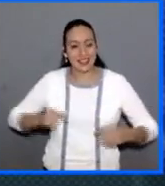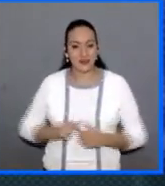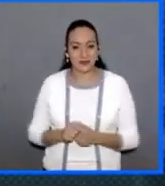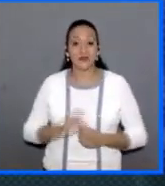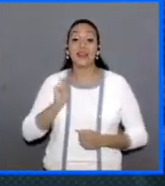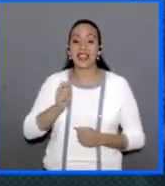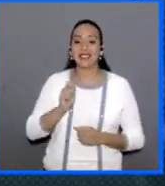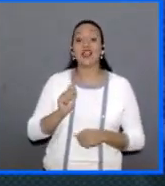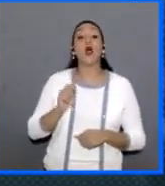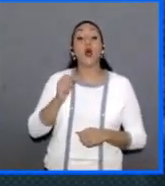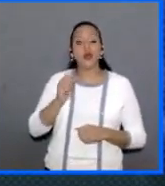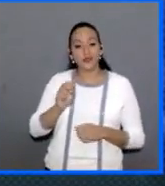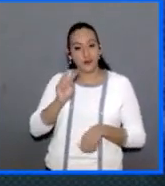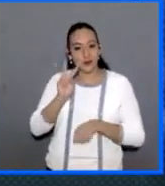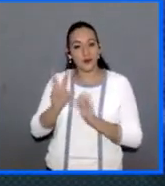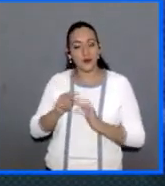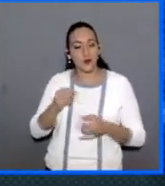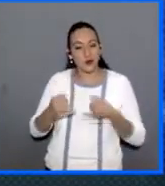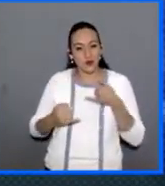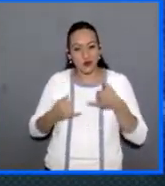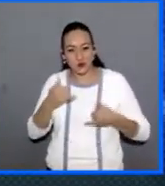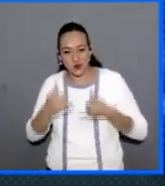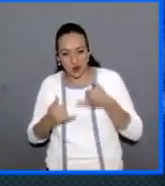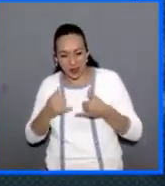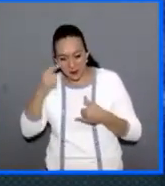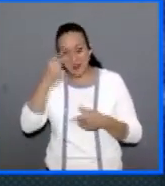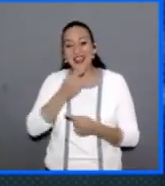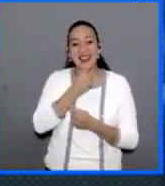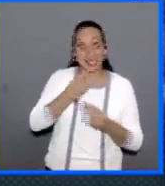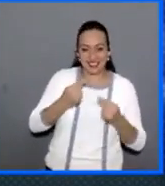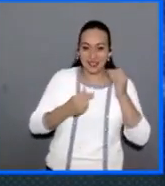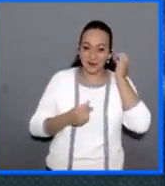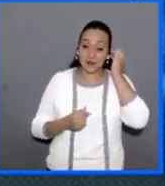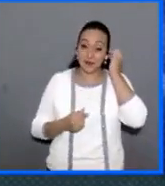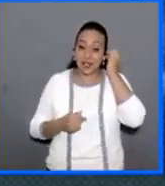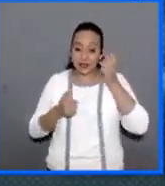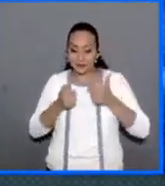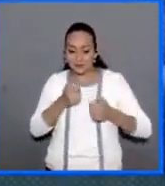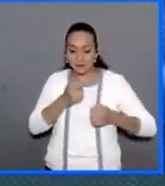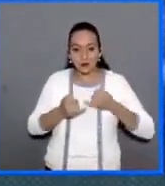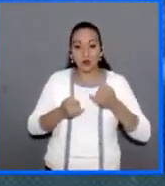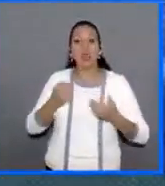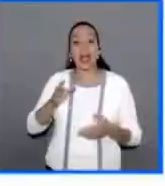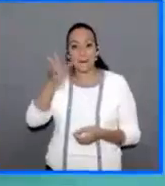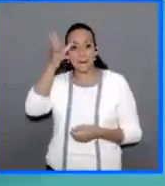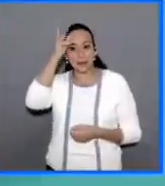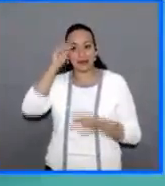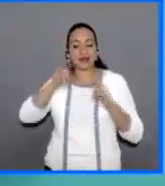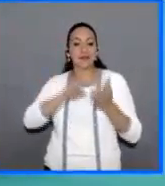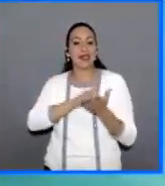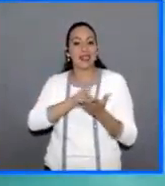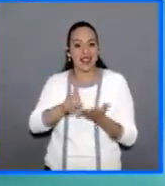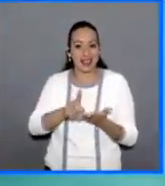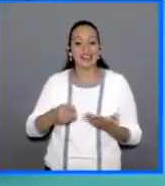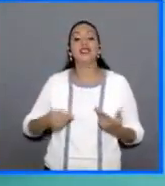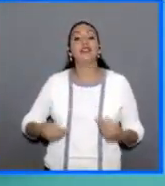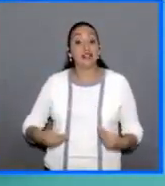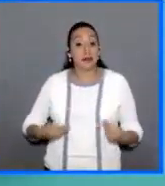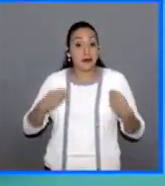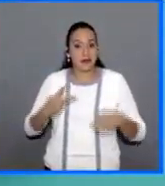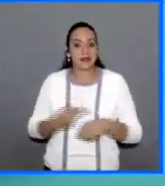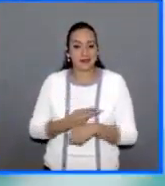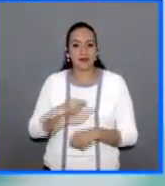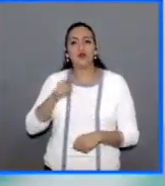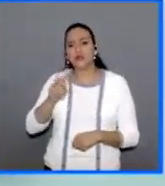Niñez con Perspectiva de Derechos Humanos, Misión Derechos en la Vida Real, disponible en su sitio web, en el que pueden ver